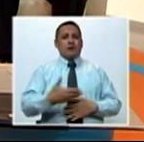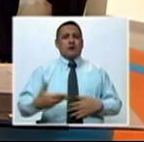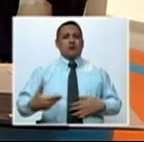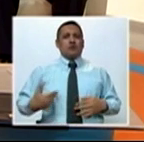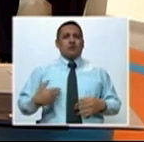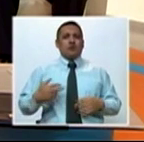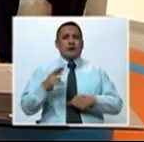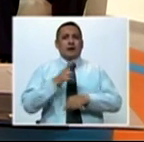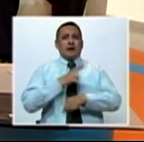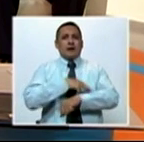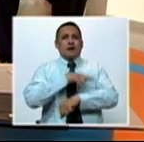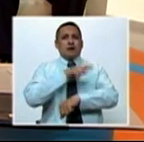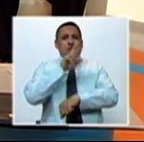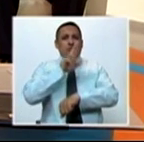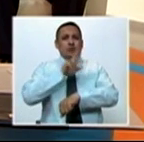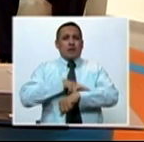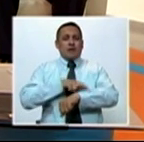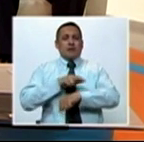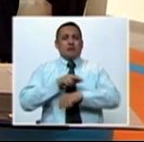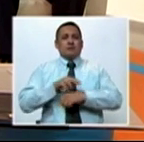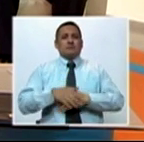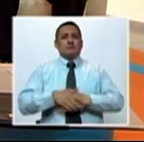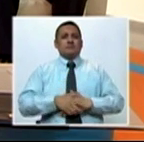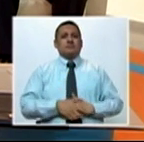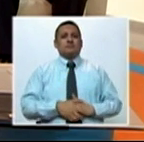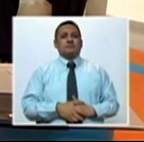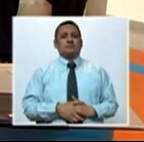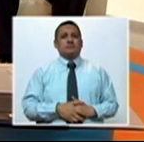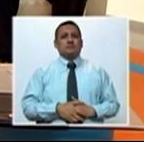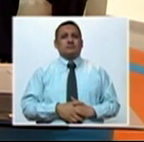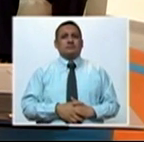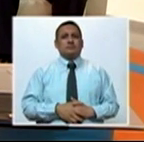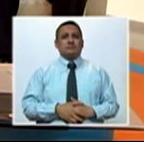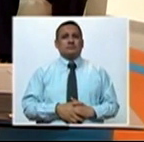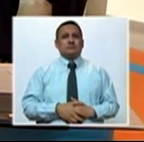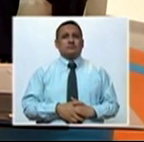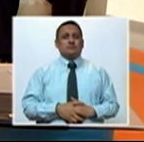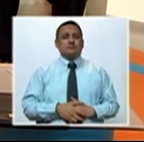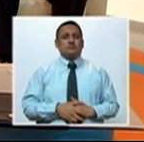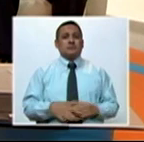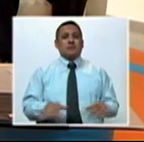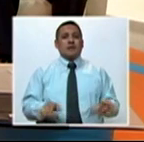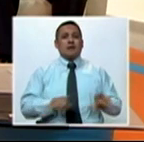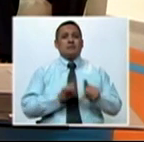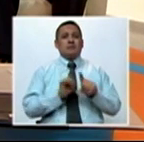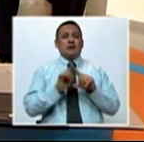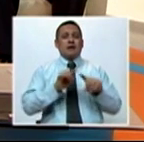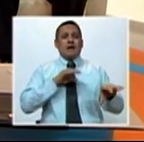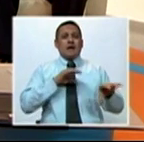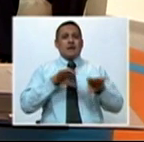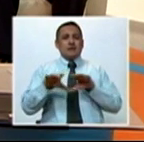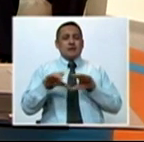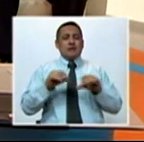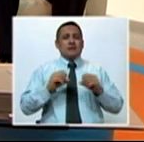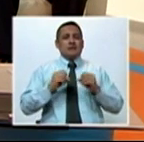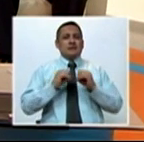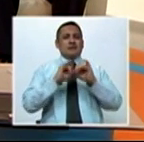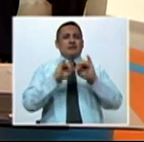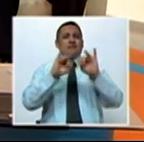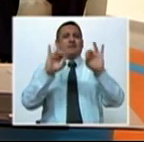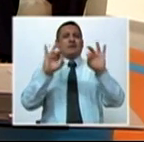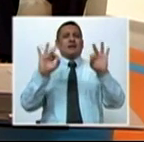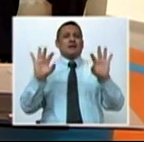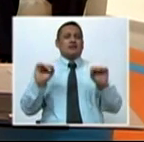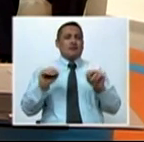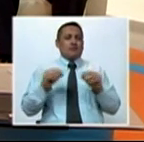gobiernos regionales. Muy bien. Pueden realizar todo